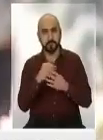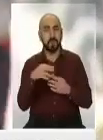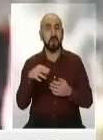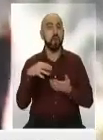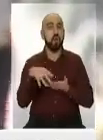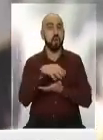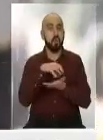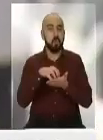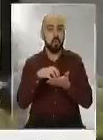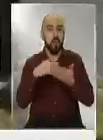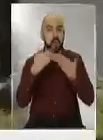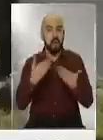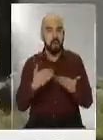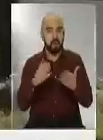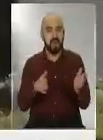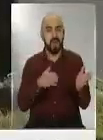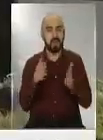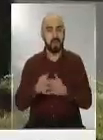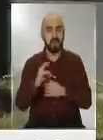plena etapa de transición.